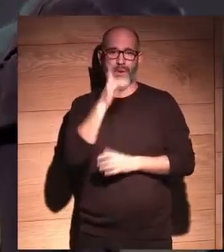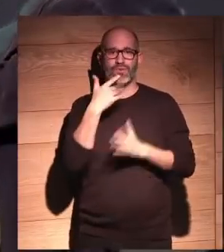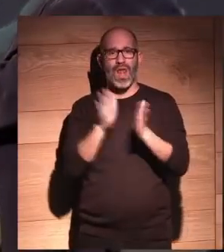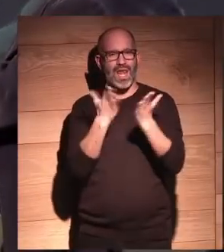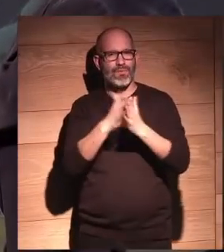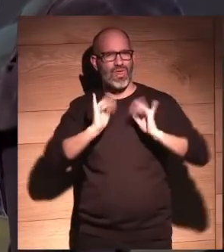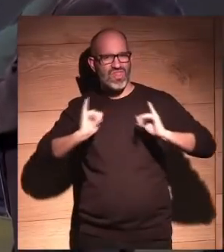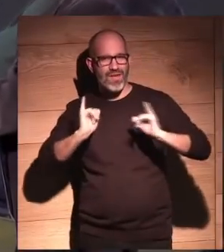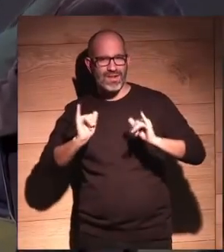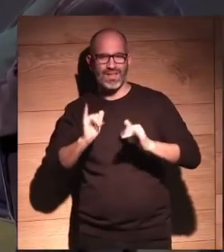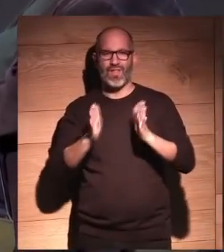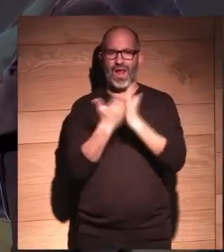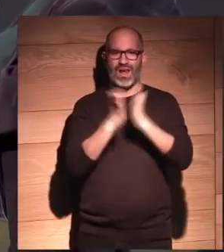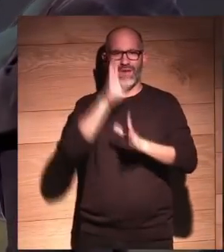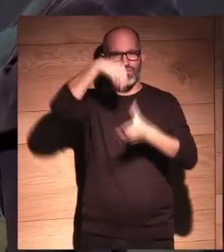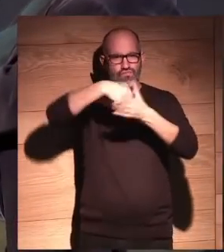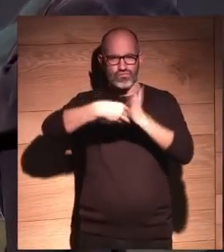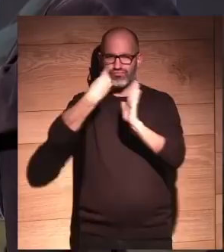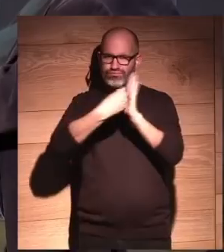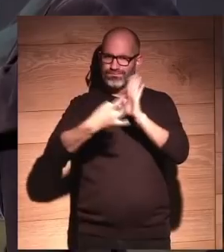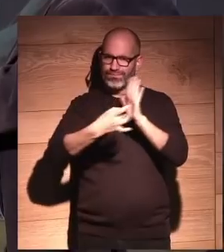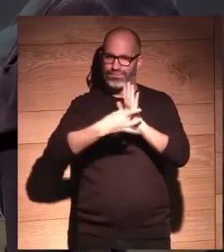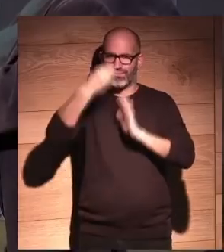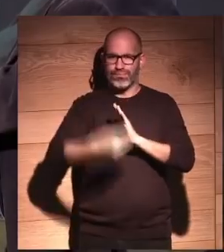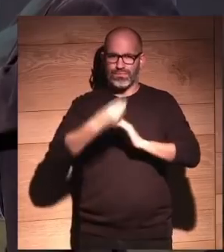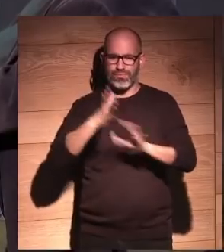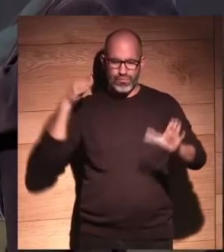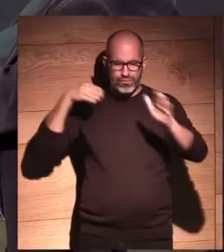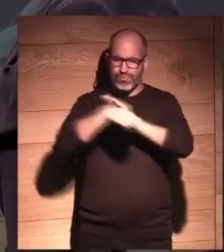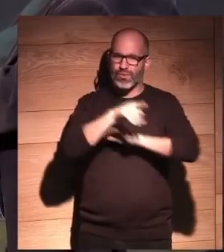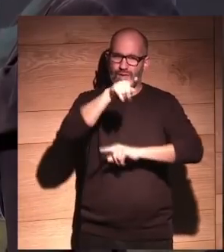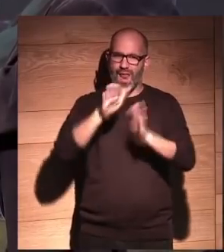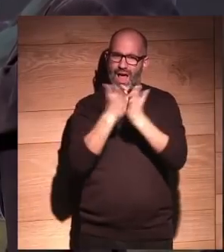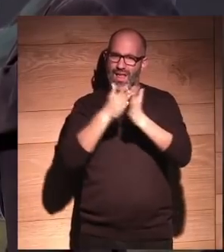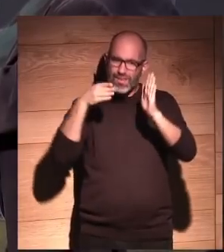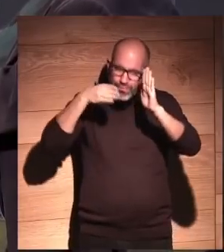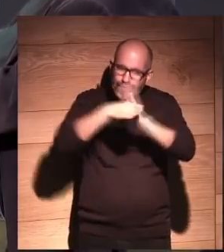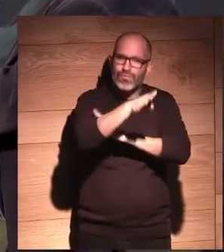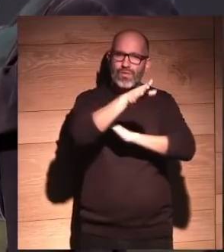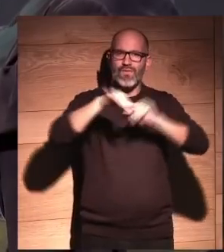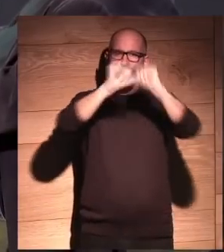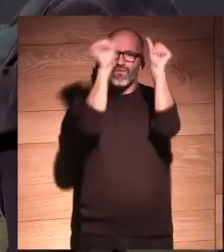libro está espléndidamente informado, el libro nos introduce en esa